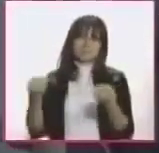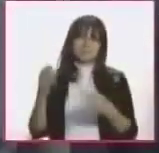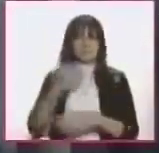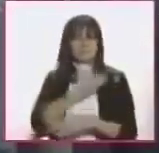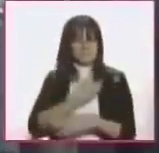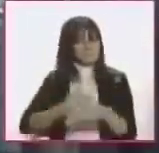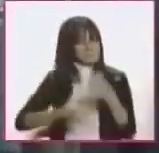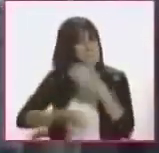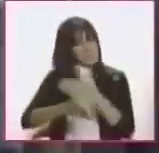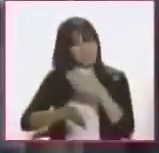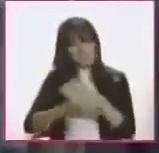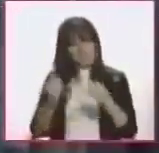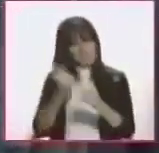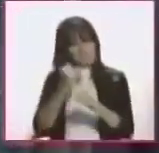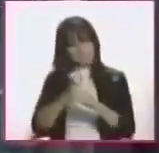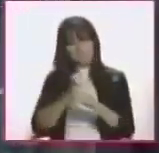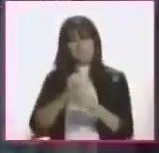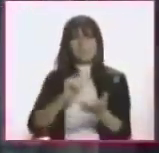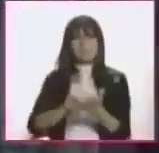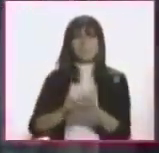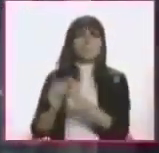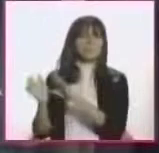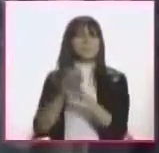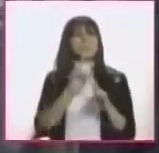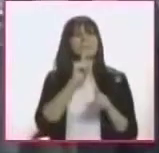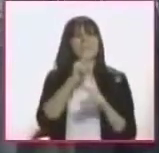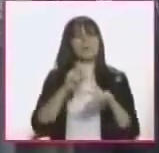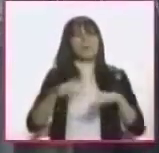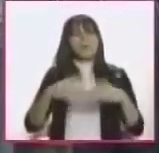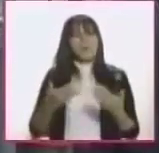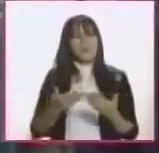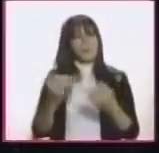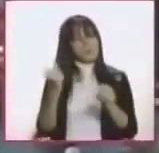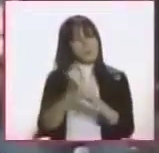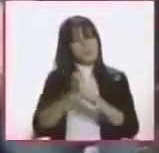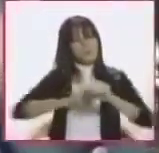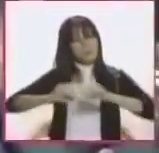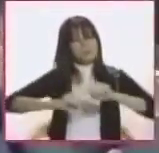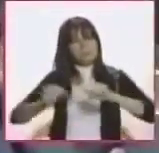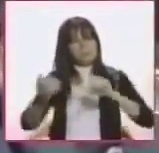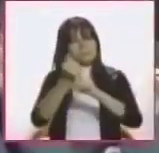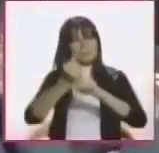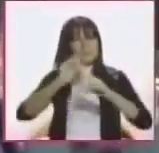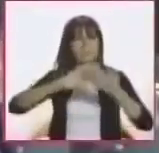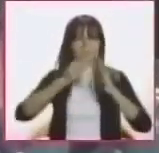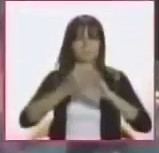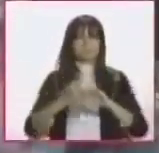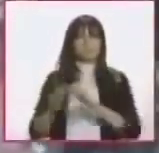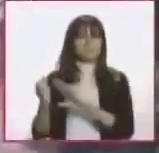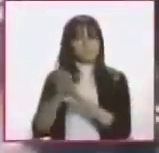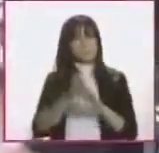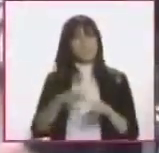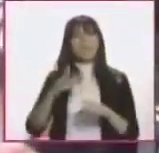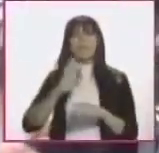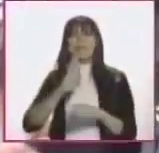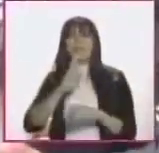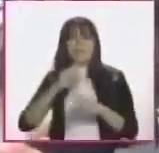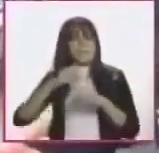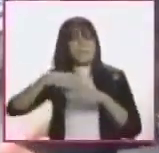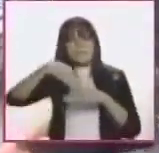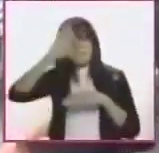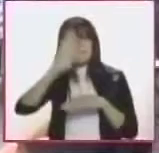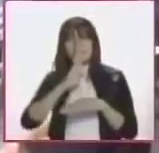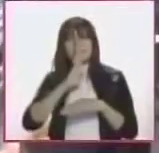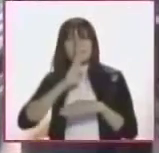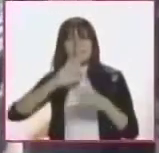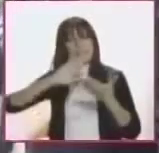seguir trabajando de esta manera. ¿Cómo va a ser su trabajo por la paz, por el proceso de paz que se adelanta? Nadie ha hecho más por la paz que las Fuerzas Armadas. Si alguna vez hay